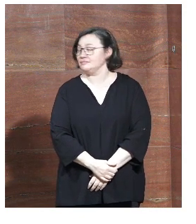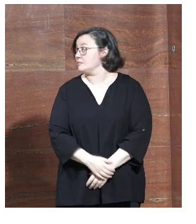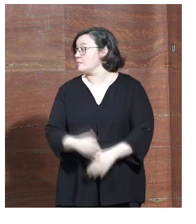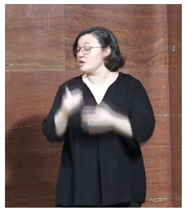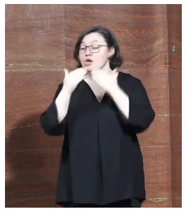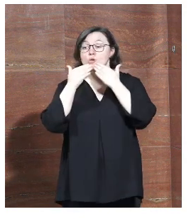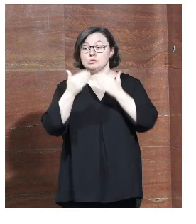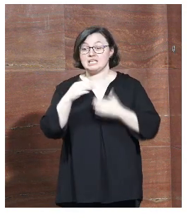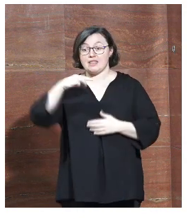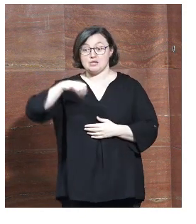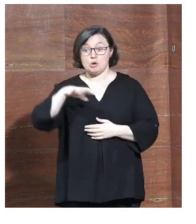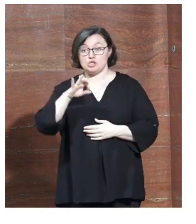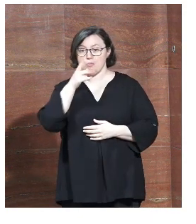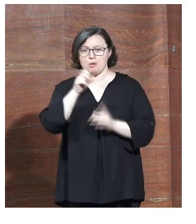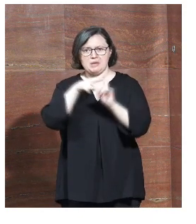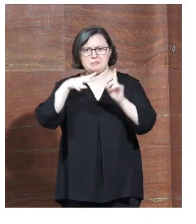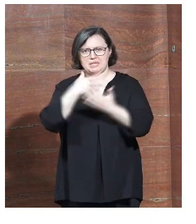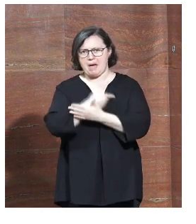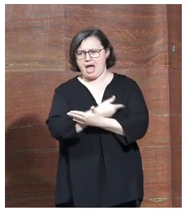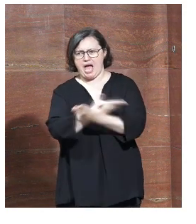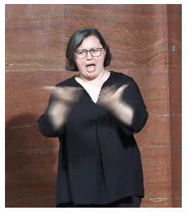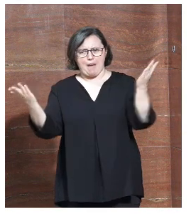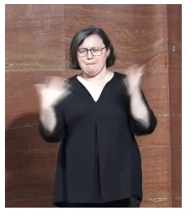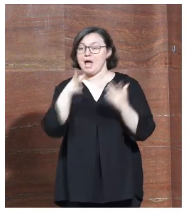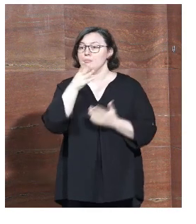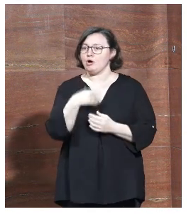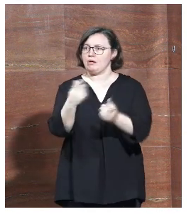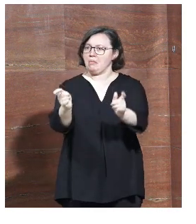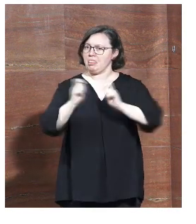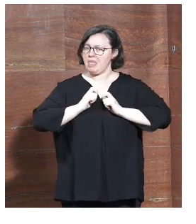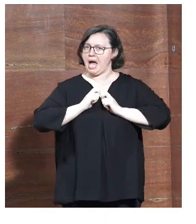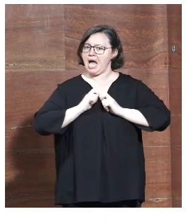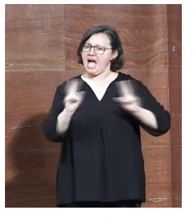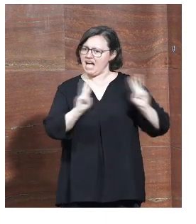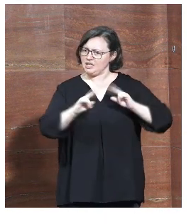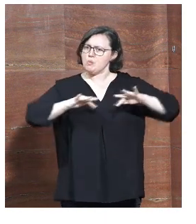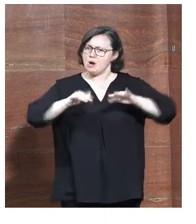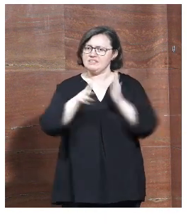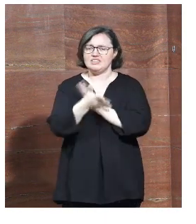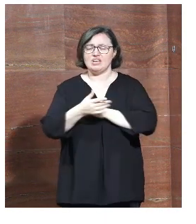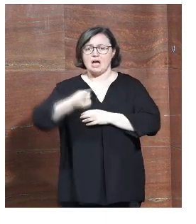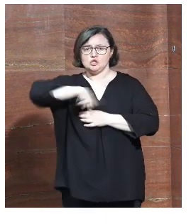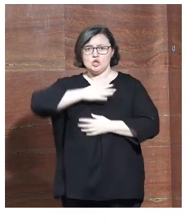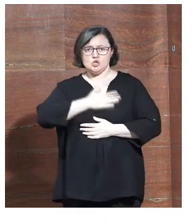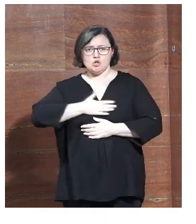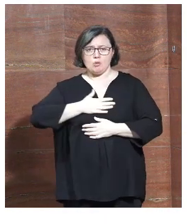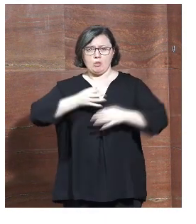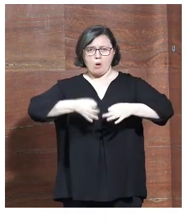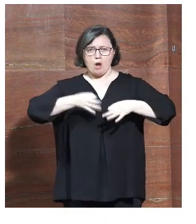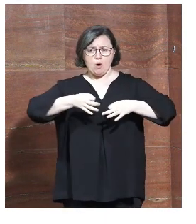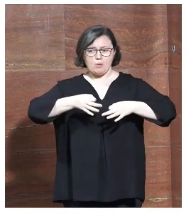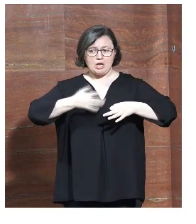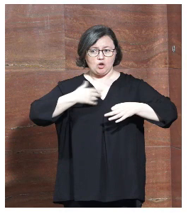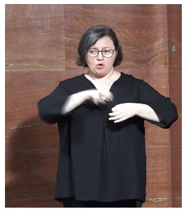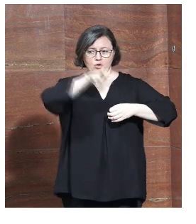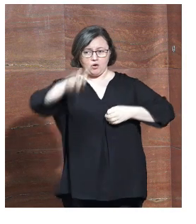Muchas gracias, Monse, por esta perspectiva tan amplia, por animarnos a ser más activos, a salir de la zona de confort. Y bueno, ahora